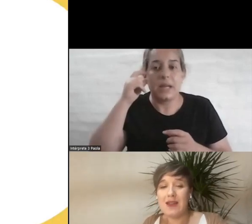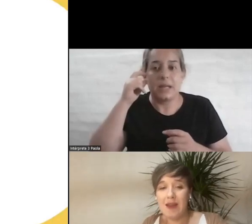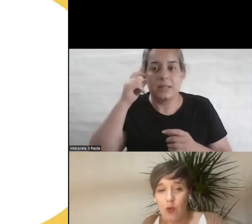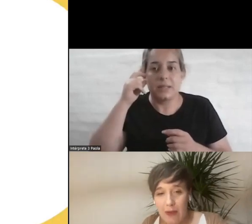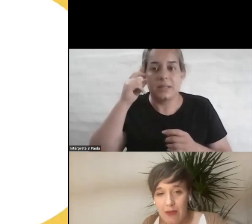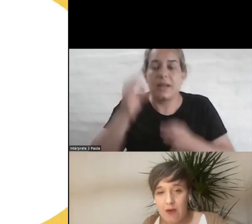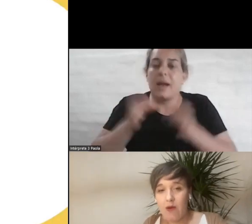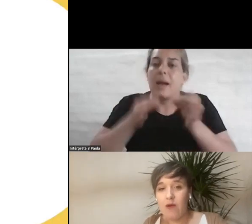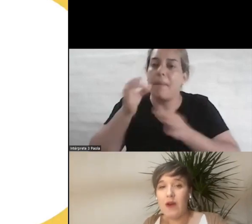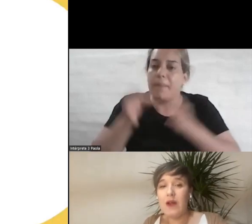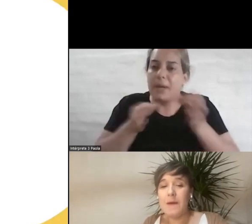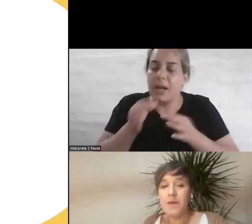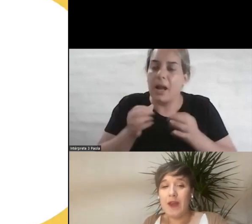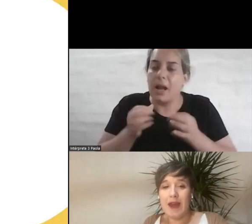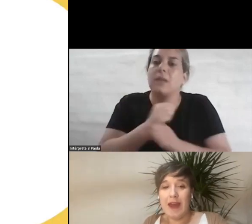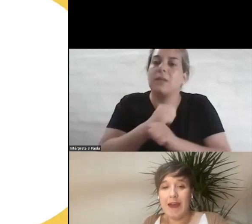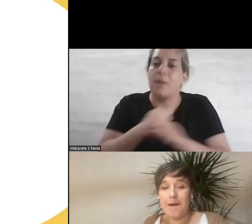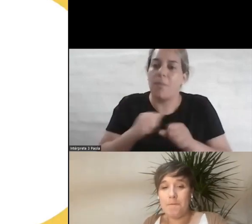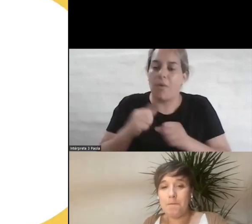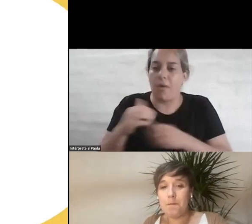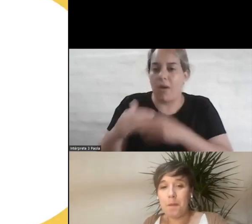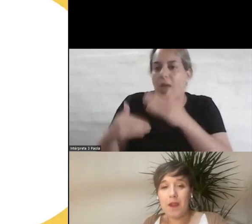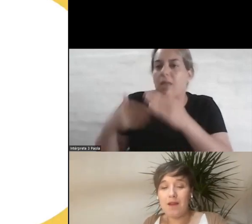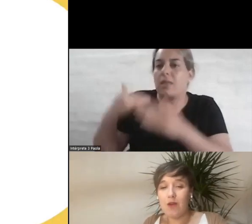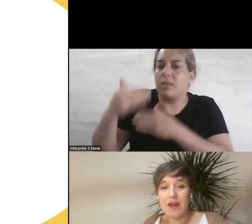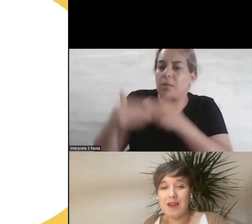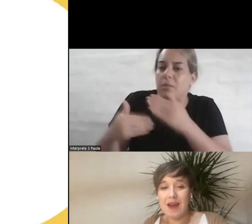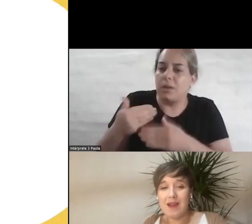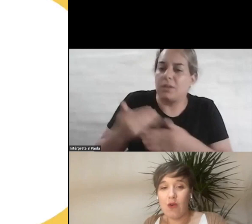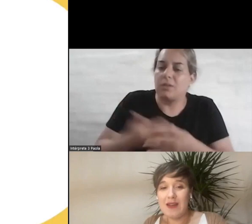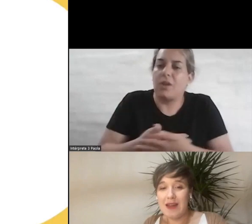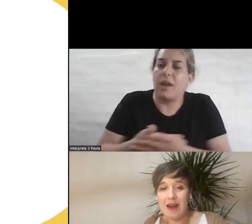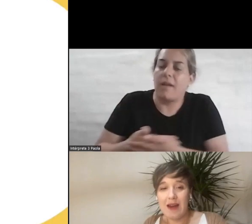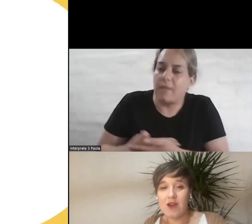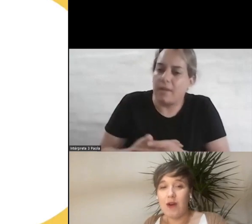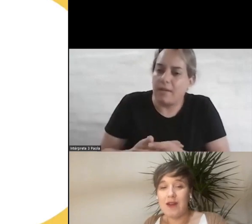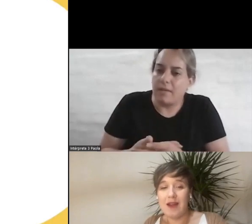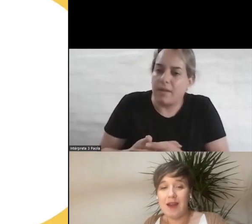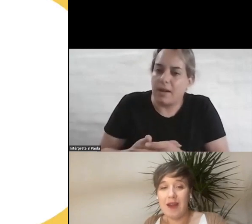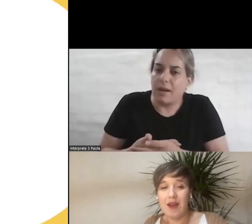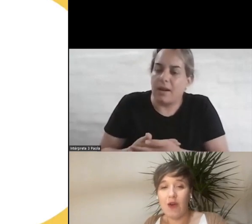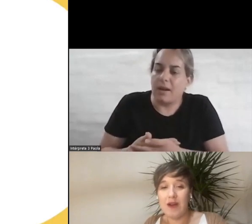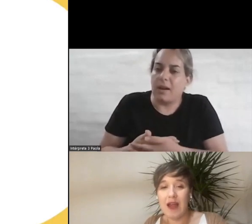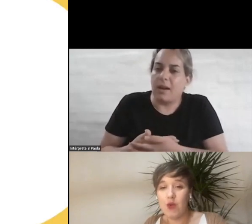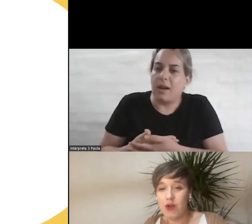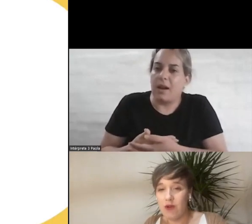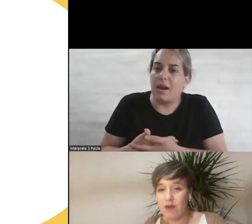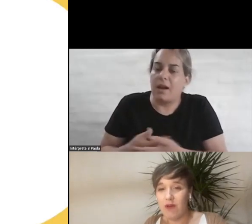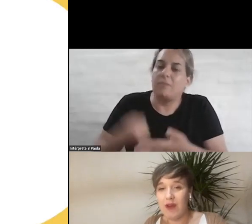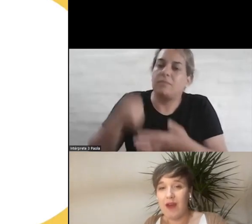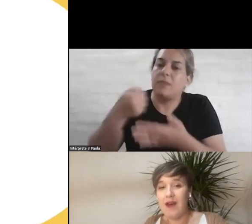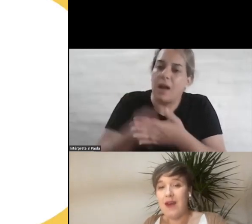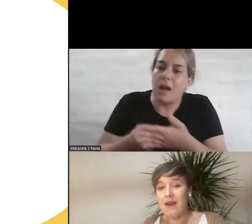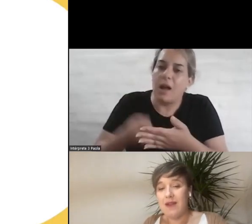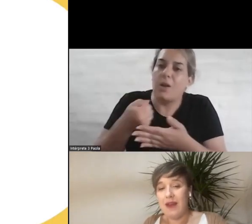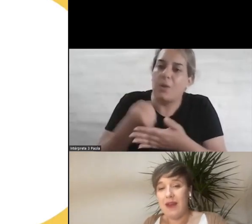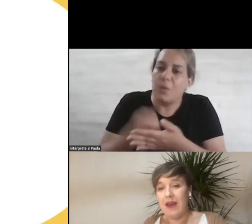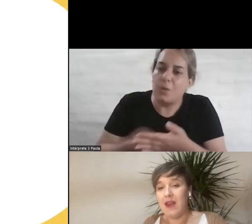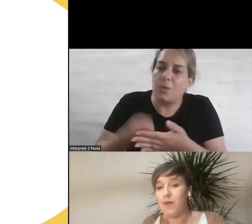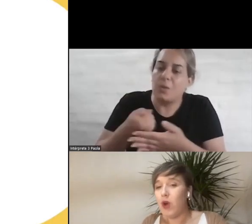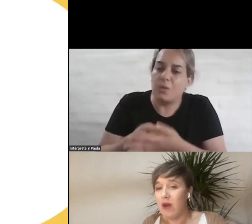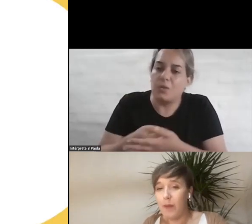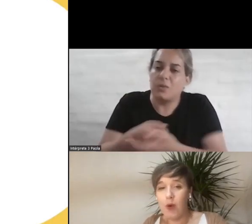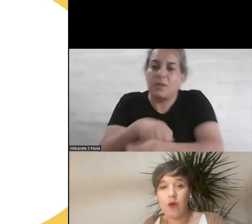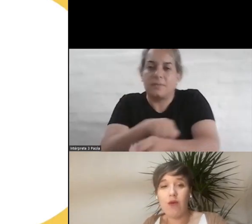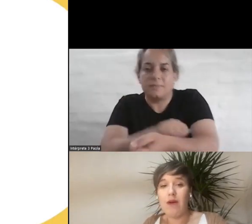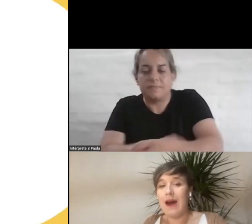con esa estimulación, eh, con esas ganas, con esa ilusión, ¿no? De